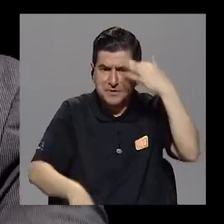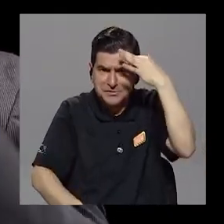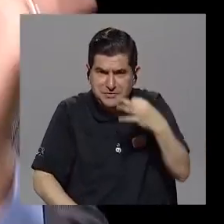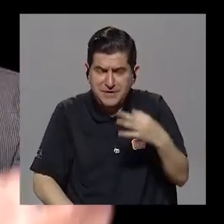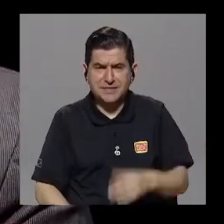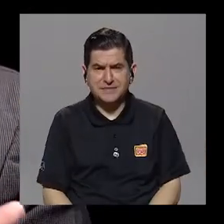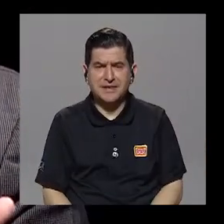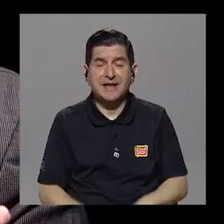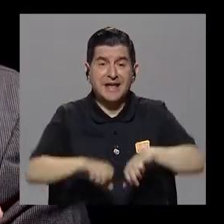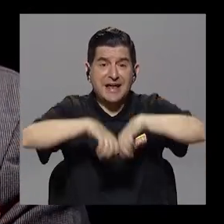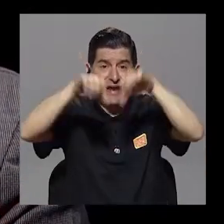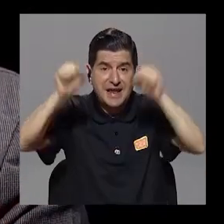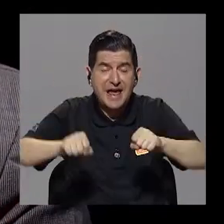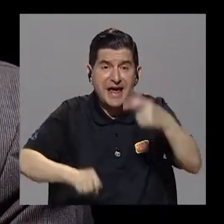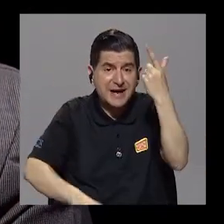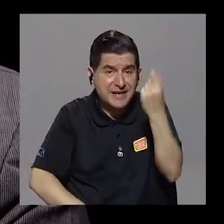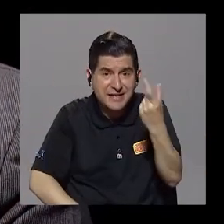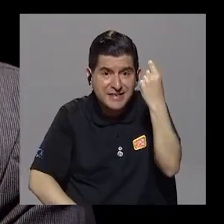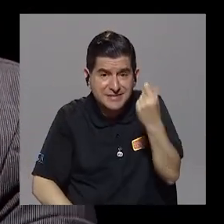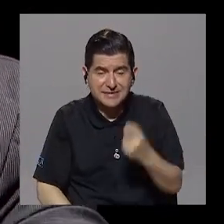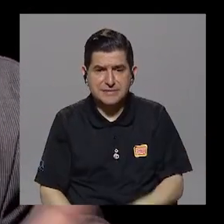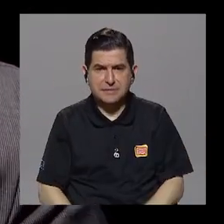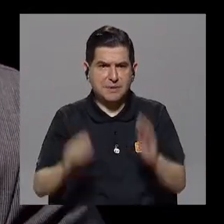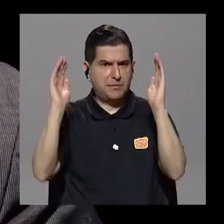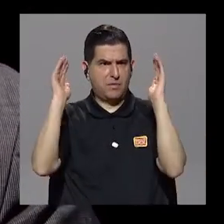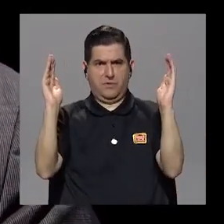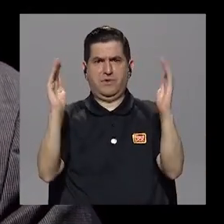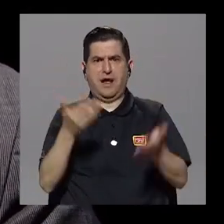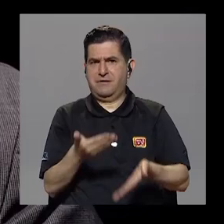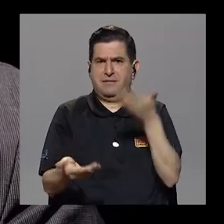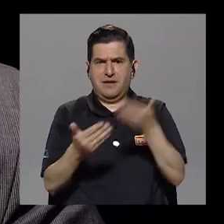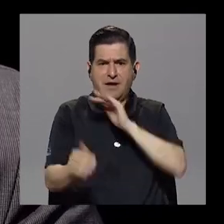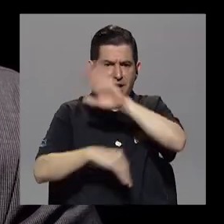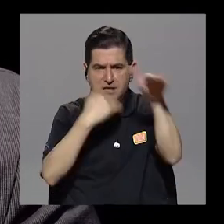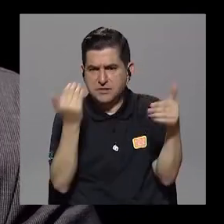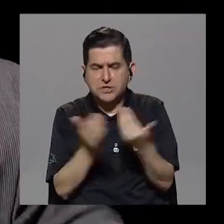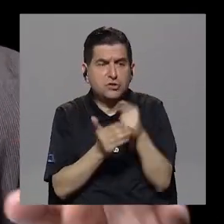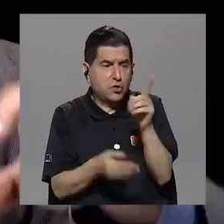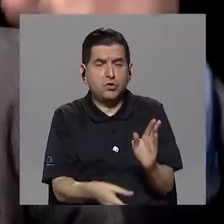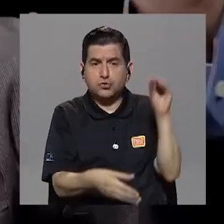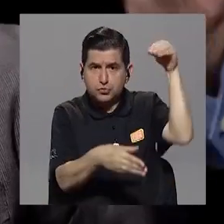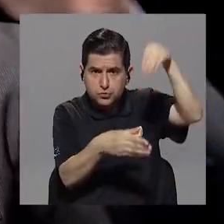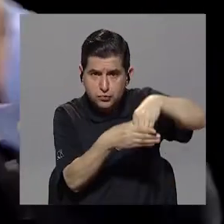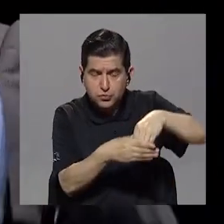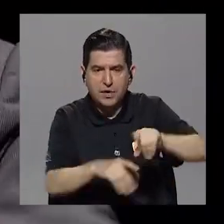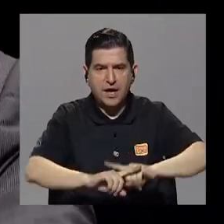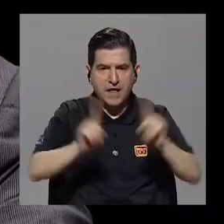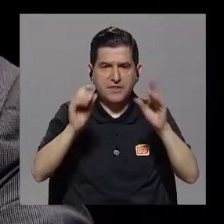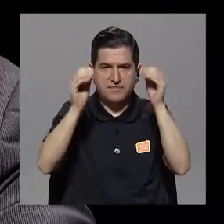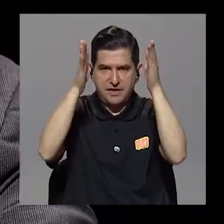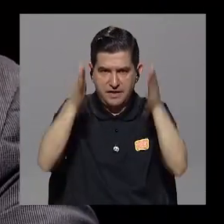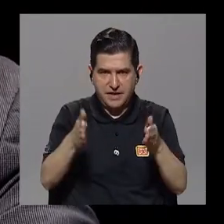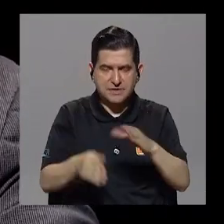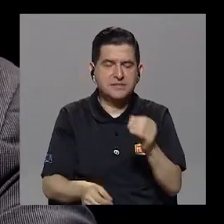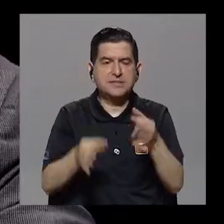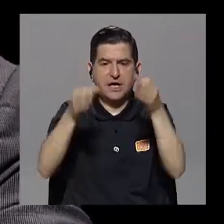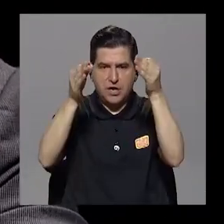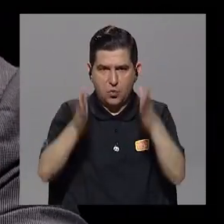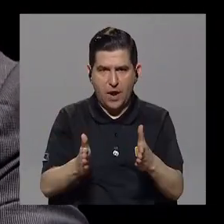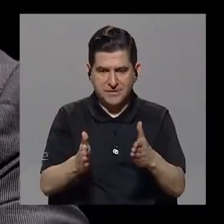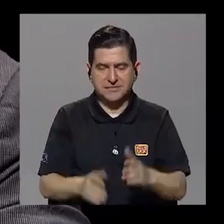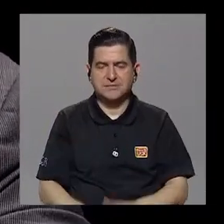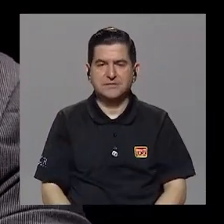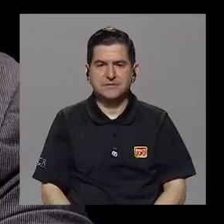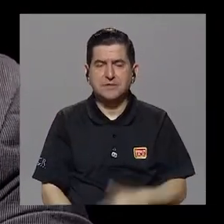es el sistema de pensiones, por lo grande que es, porque prácticamente todos estamos ahí, con la excepción de los maestros y los jueces.